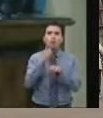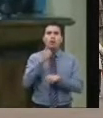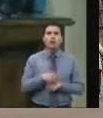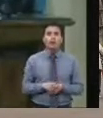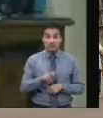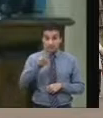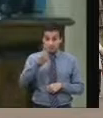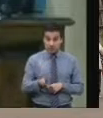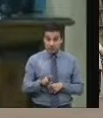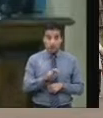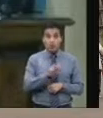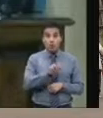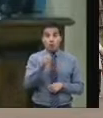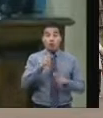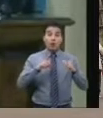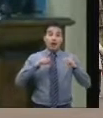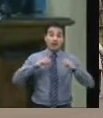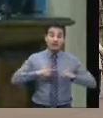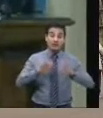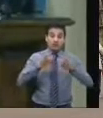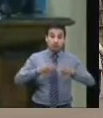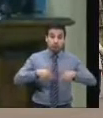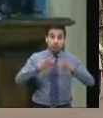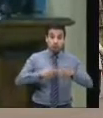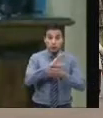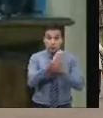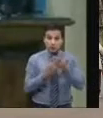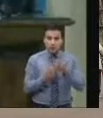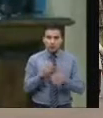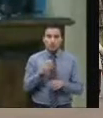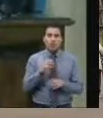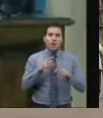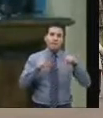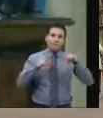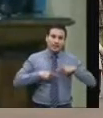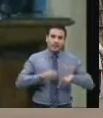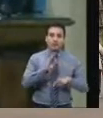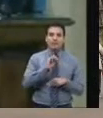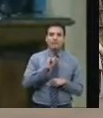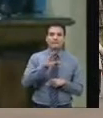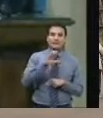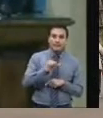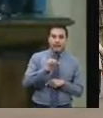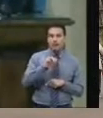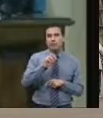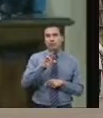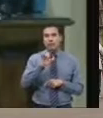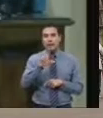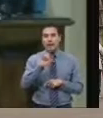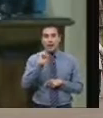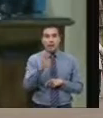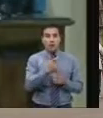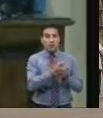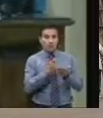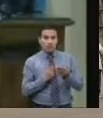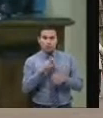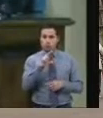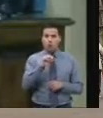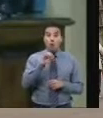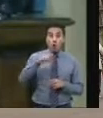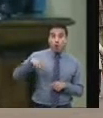contratación por parte de alguna agencia publicitaria, persona física o moral o ente gubernamental y que se amparan en la libertad de